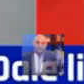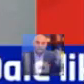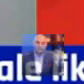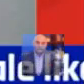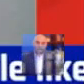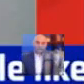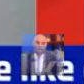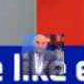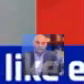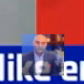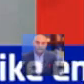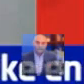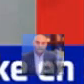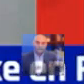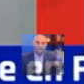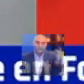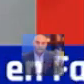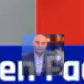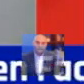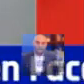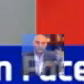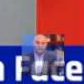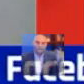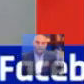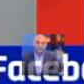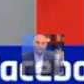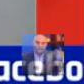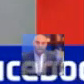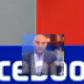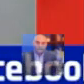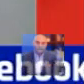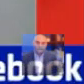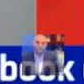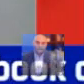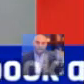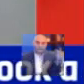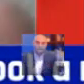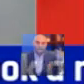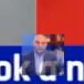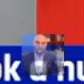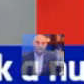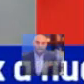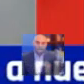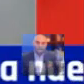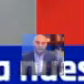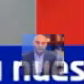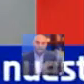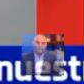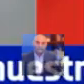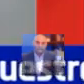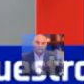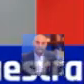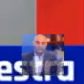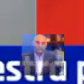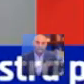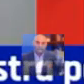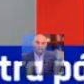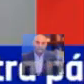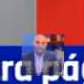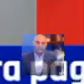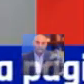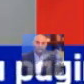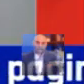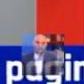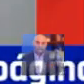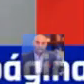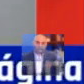económica, cultural, intelectual de este país, y a pesar de los muchísimos y diferentes tipos